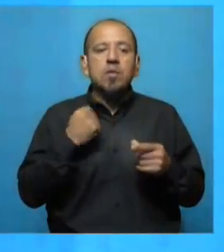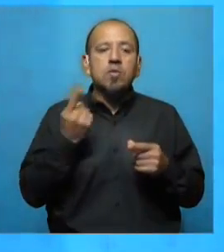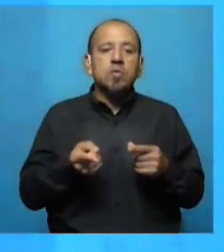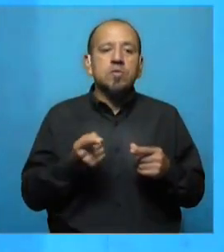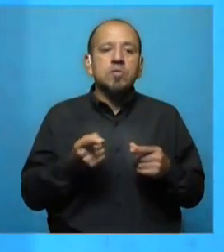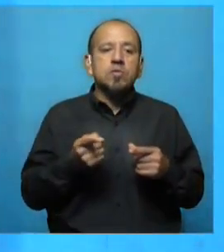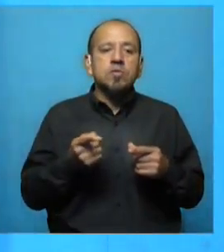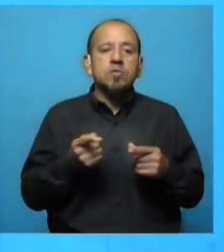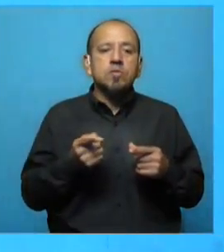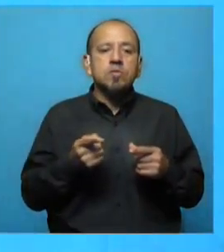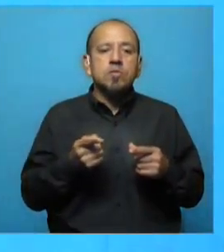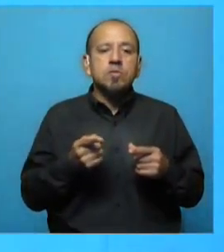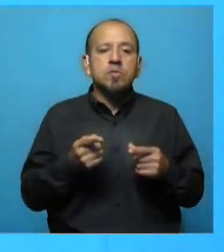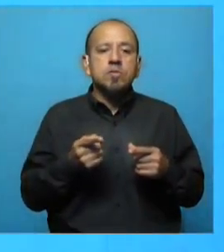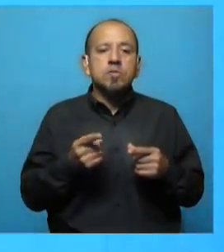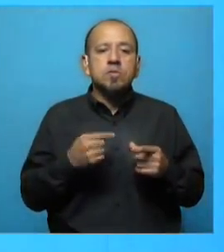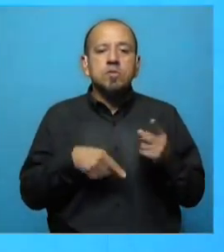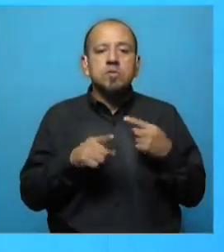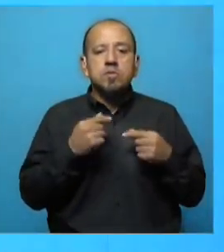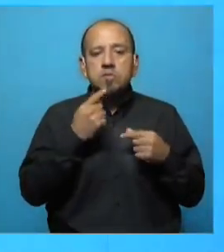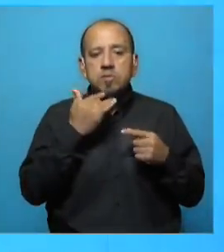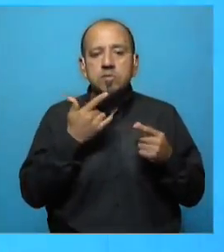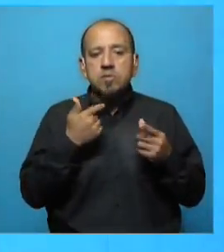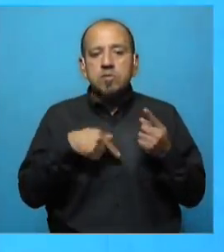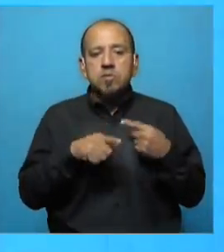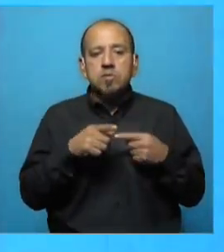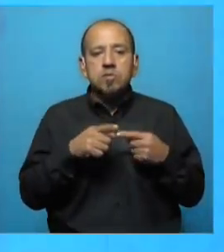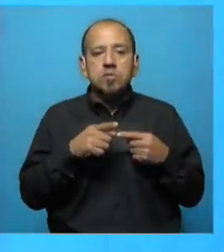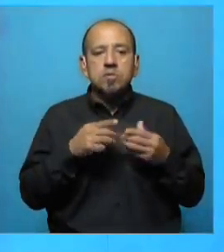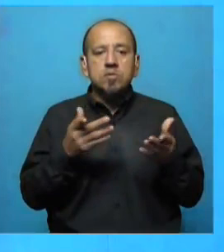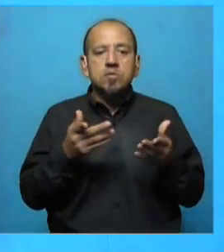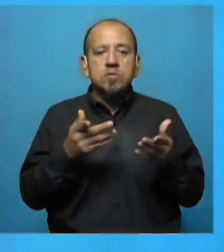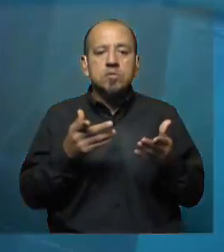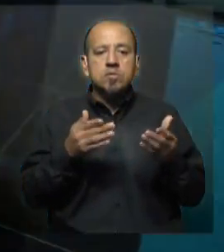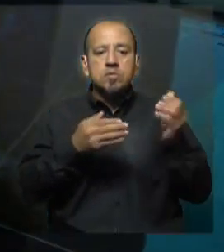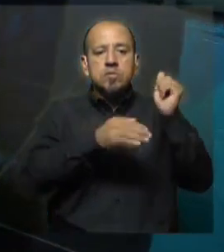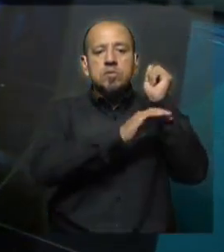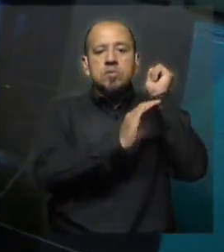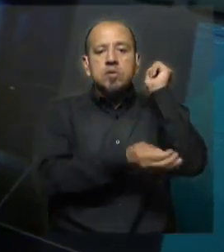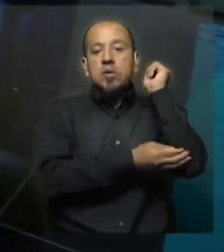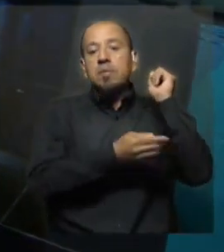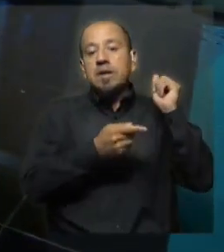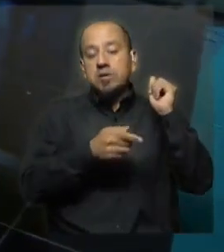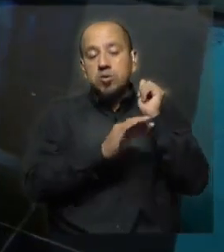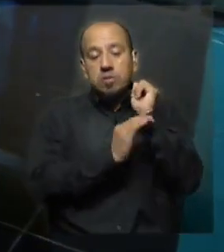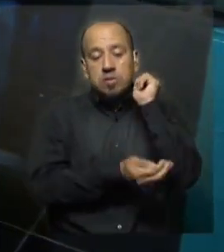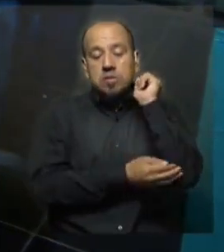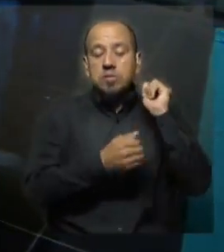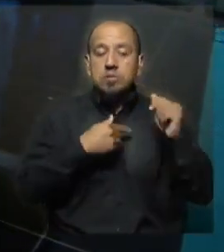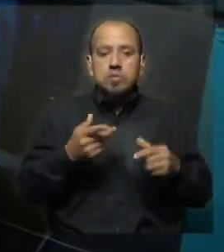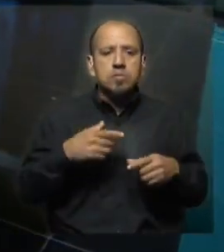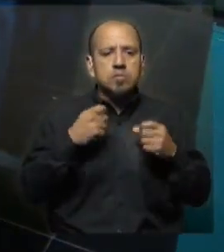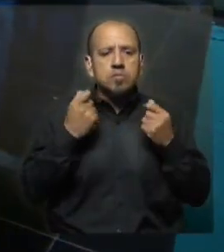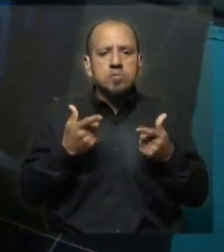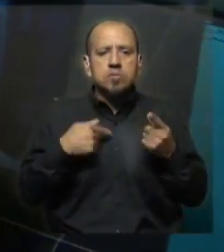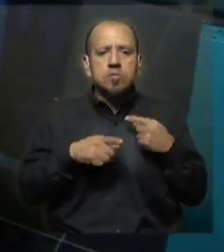este a mí por ejemplo me sorprendió el embarazo para mí el embarazo fue un viaje este yo